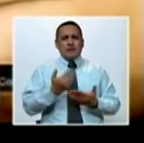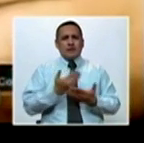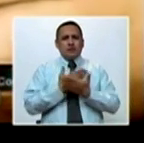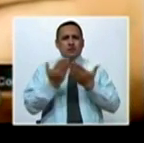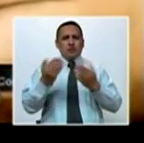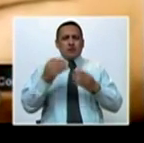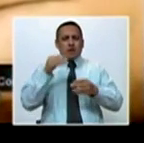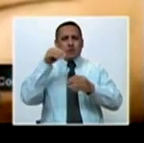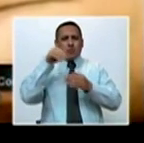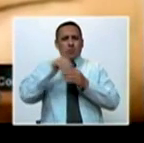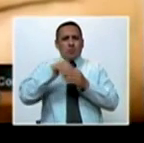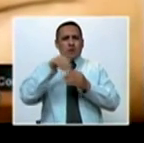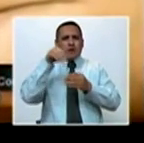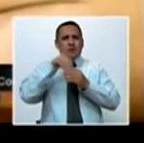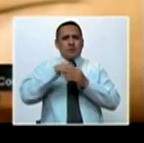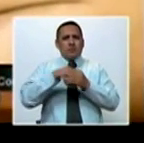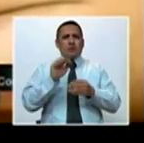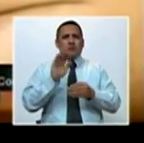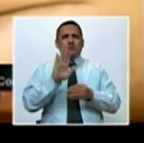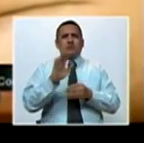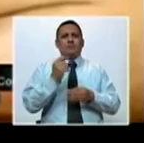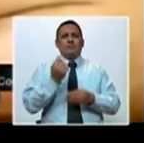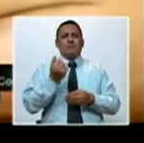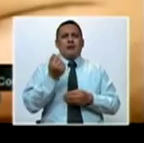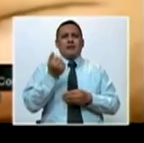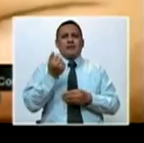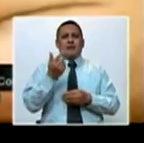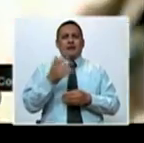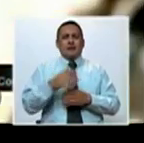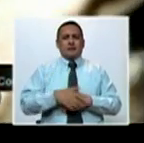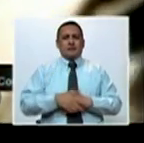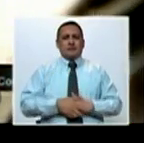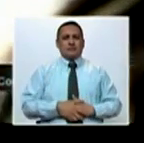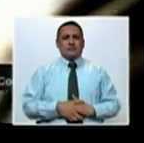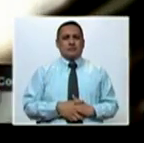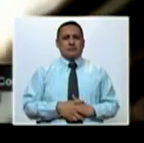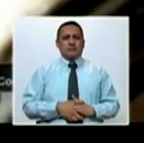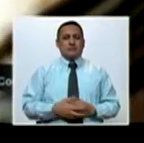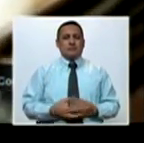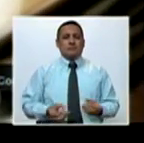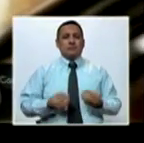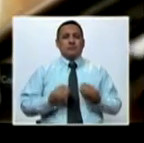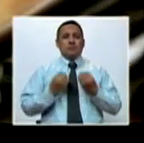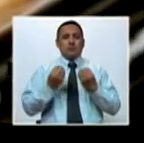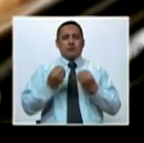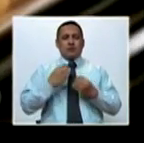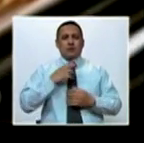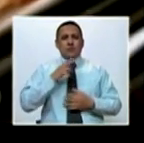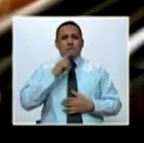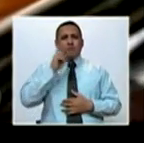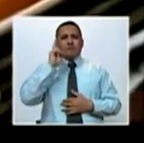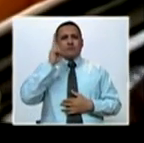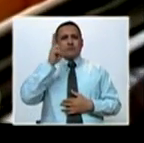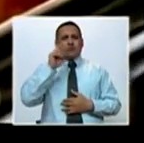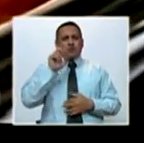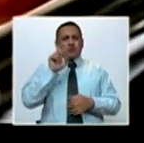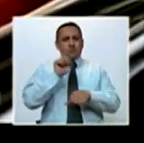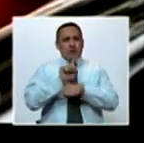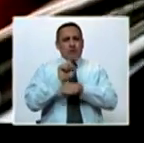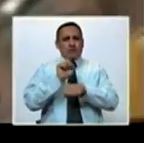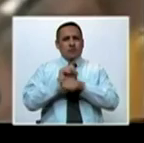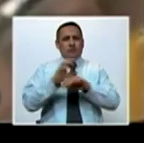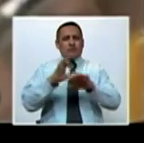cuenta en donde se le depositaban sus saberes por ser profesora de